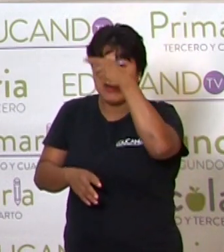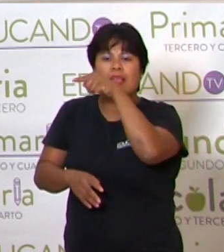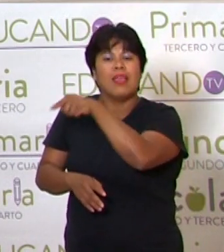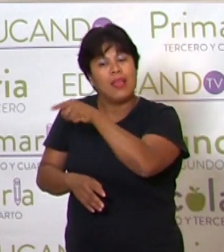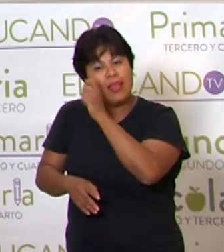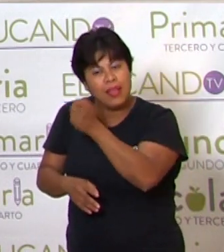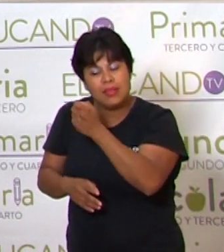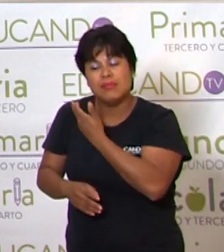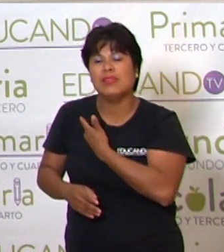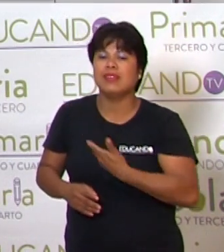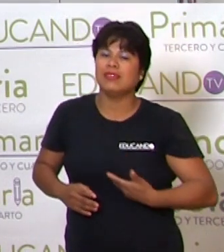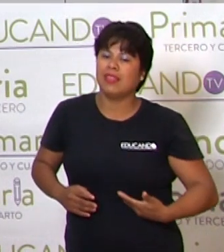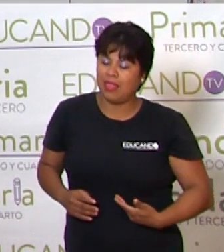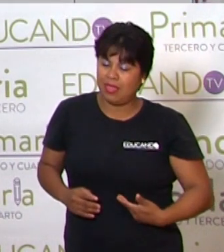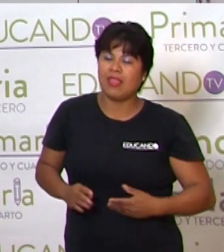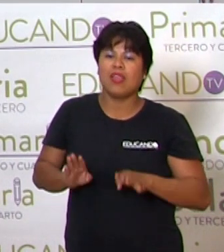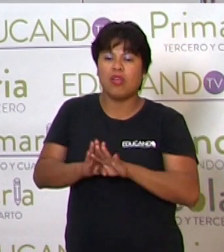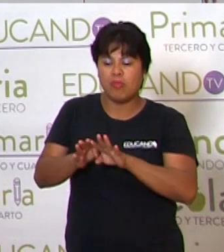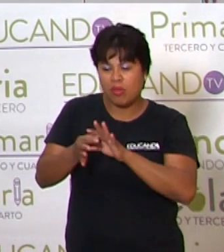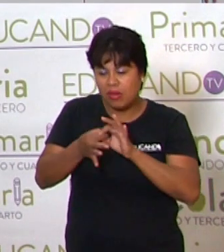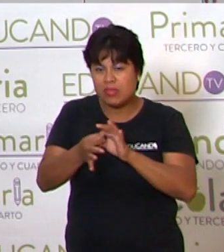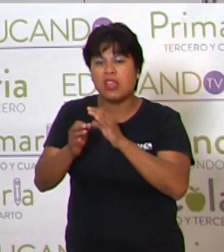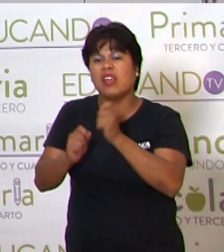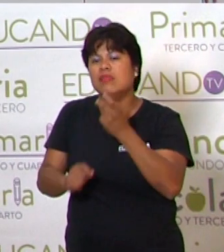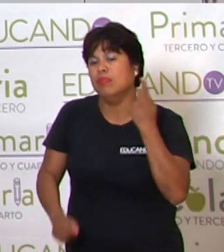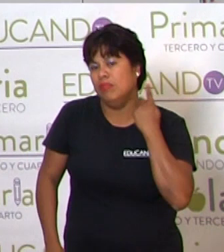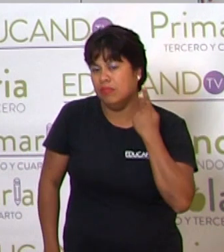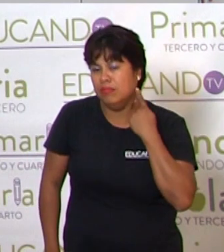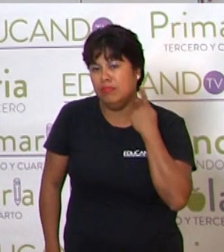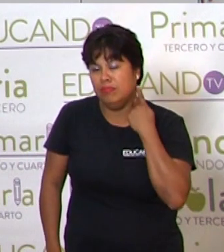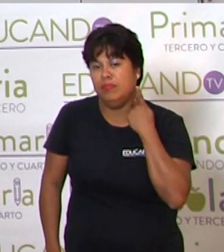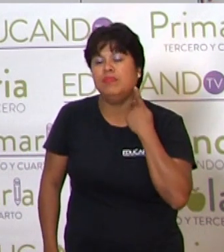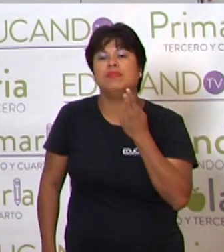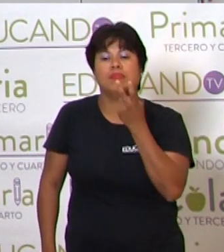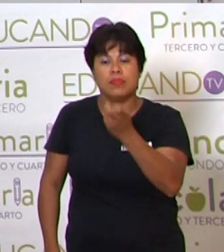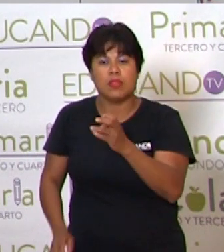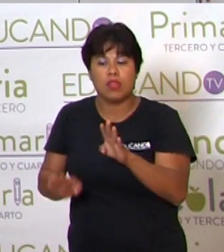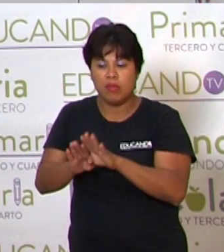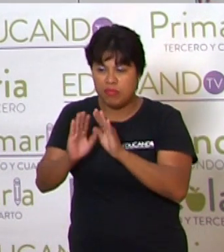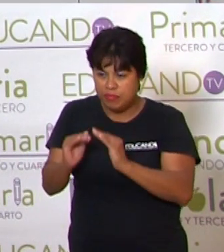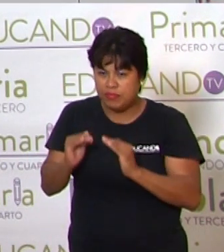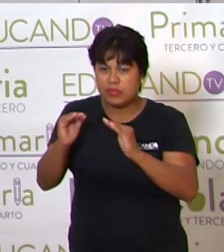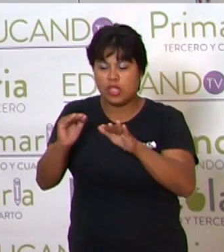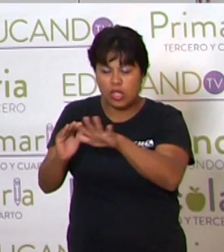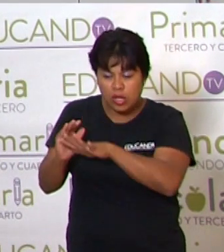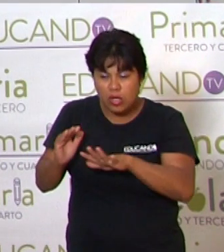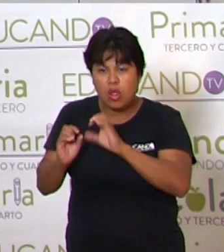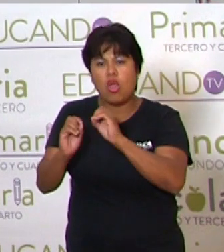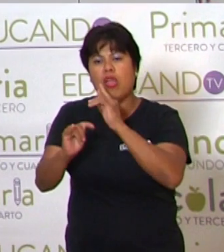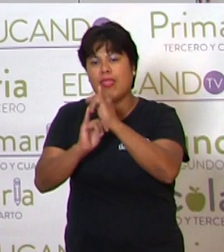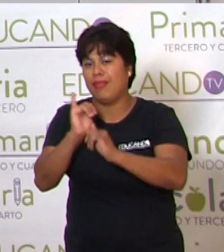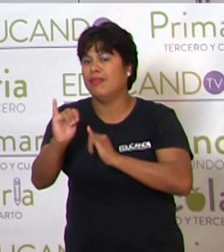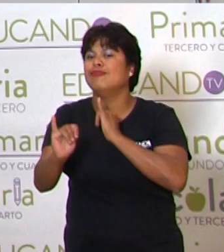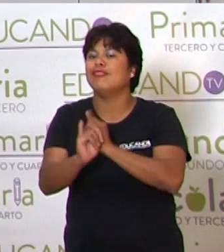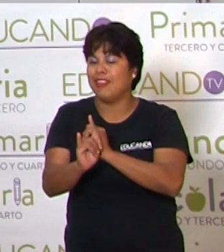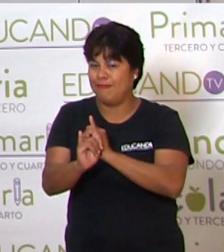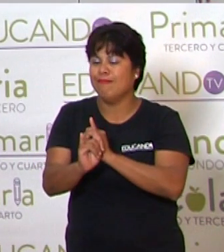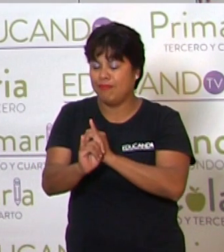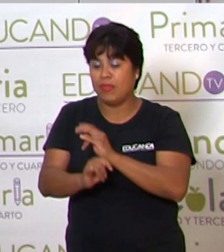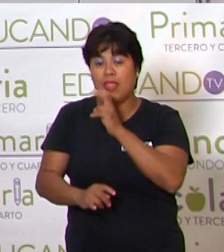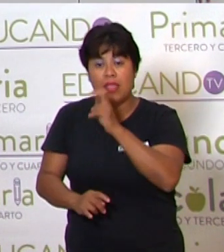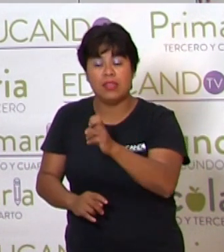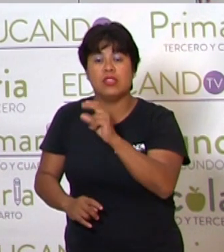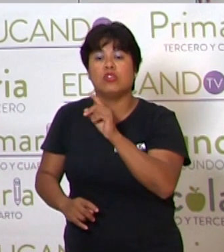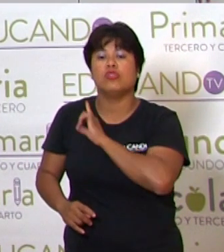tema gira en relación a cuestiones políticas, desde un nivel local o internacional. en la que